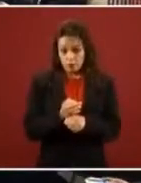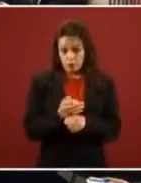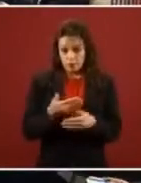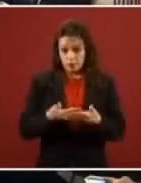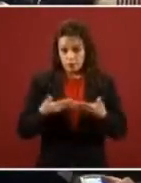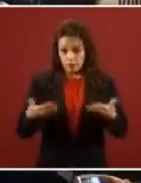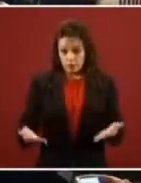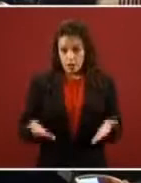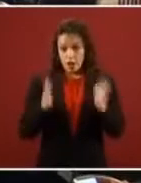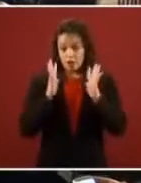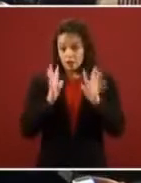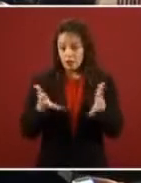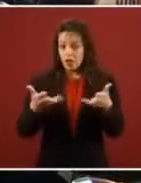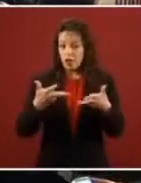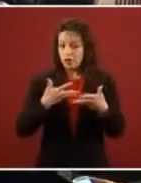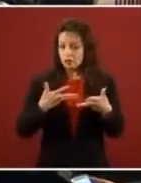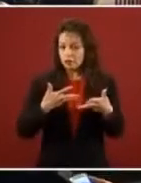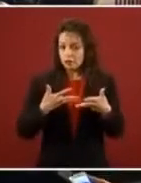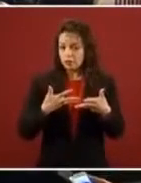ya